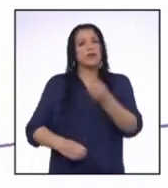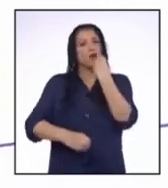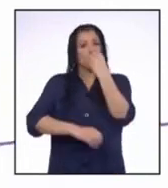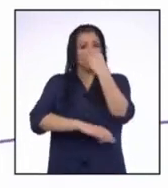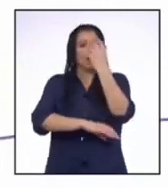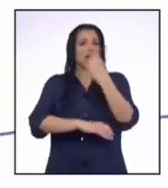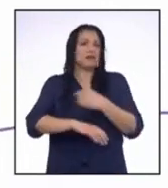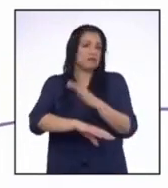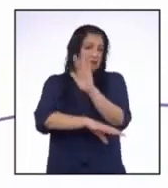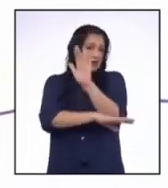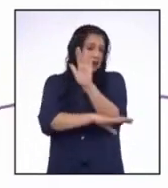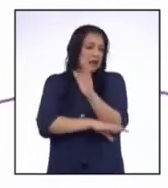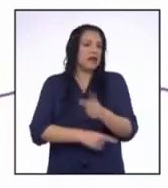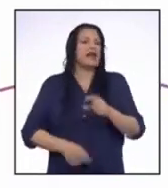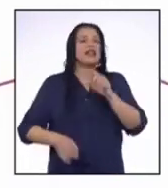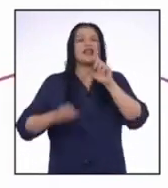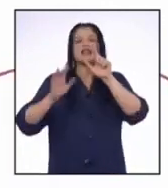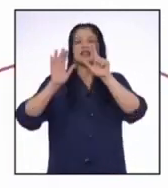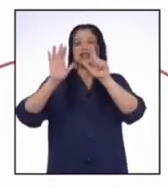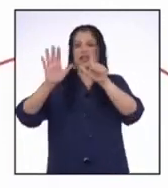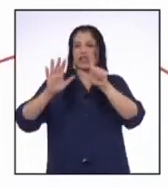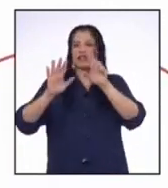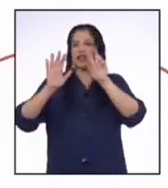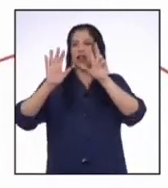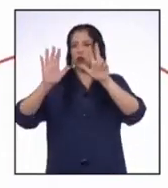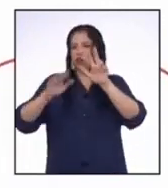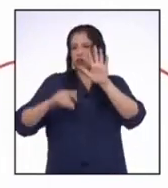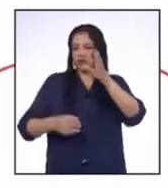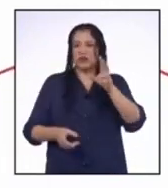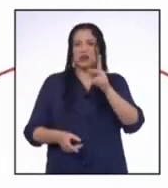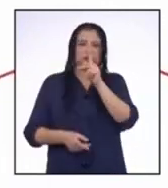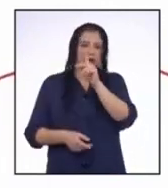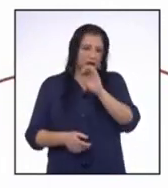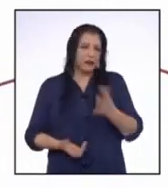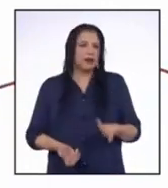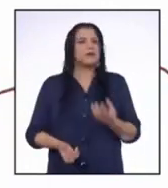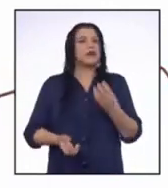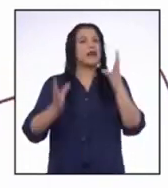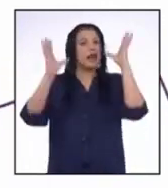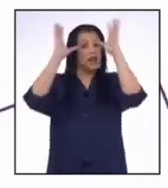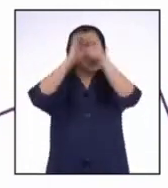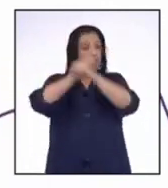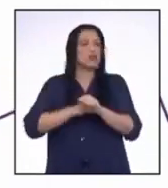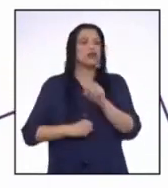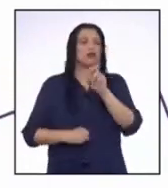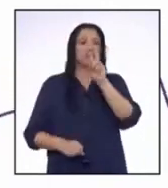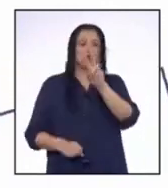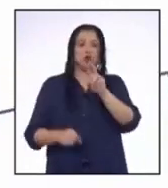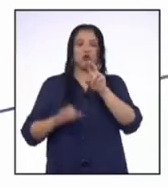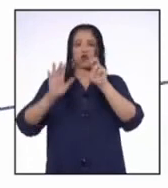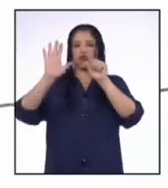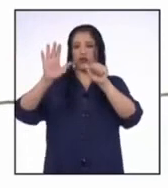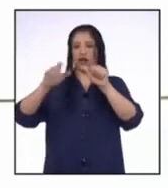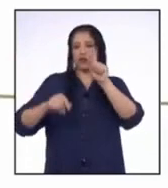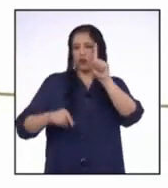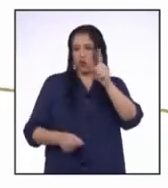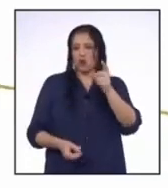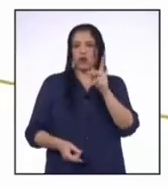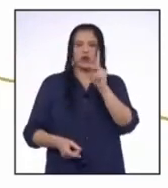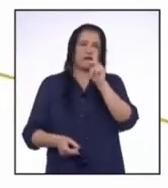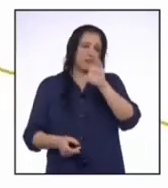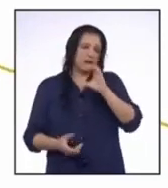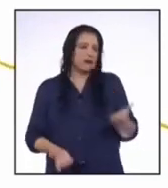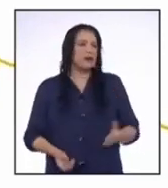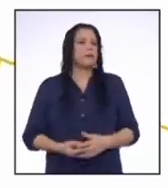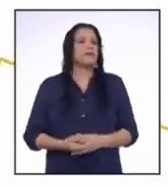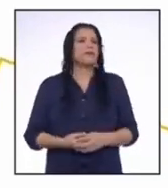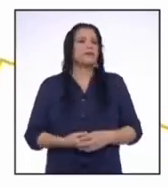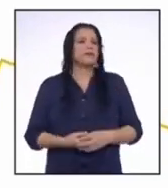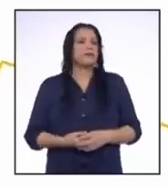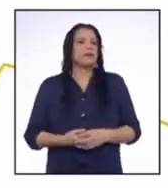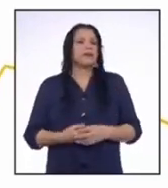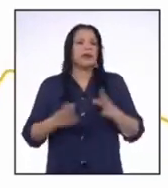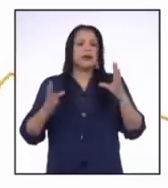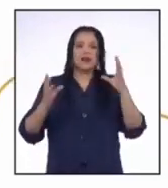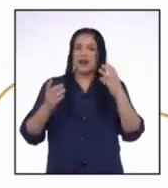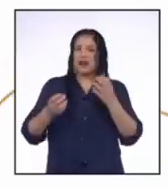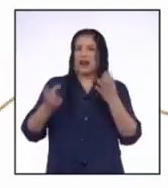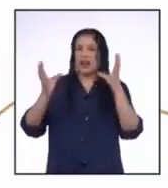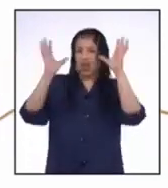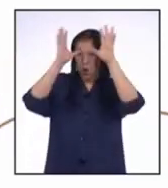almuerzo 785 kilocalorías. En la merienda 262 kilocalorías. Y en la